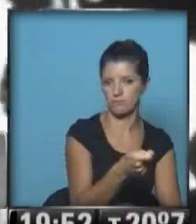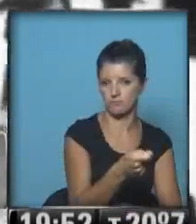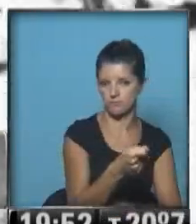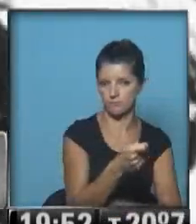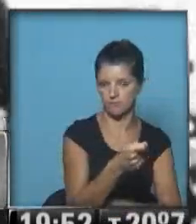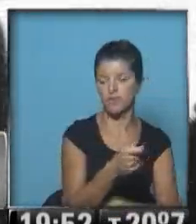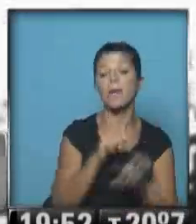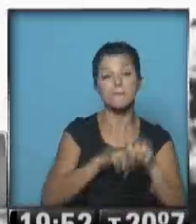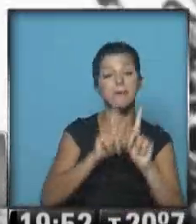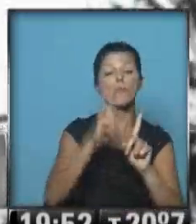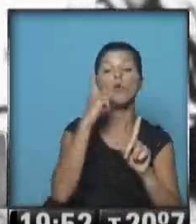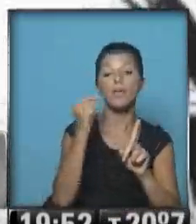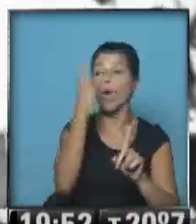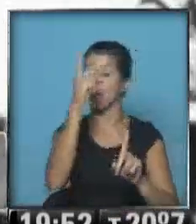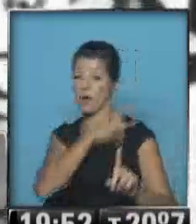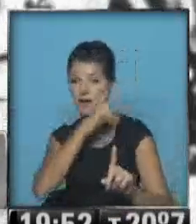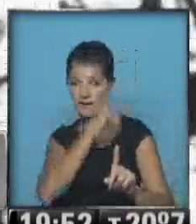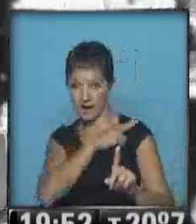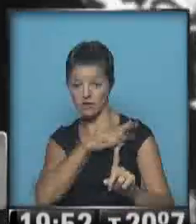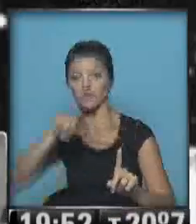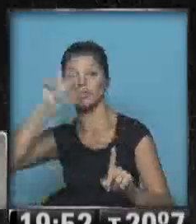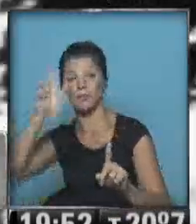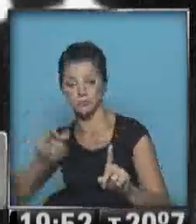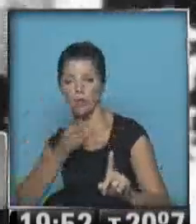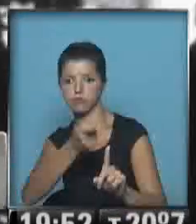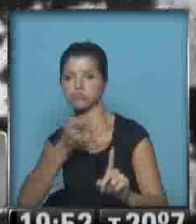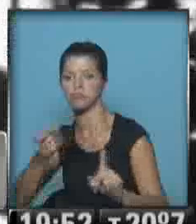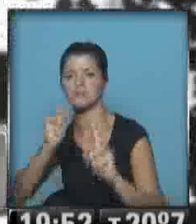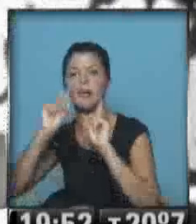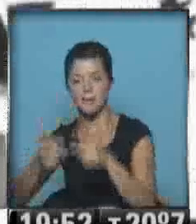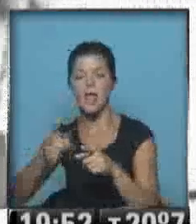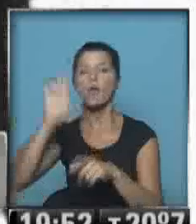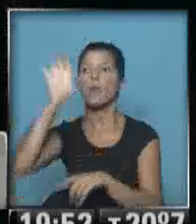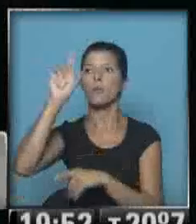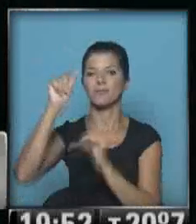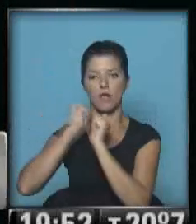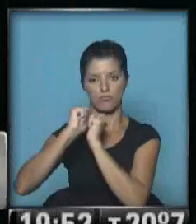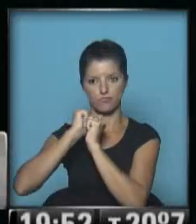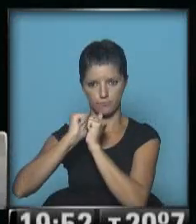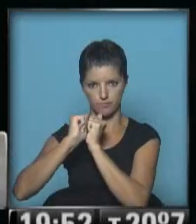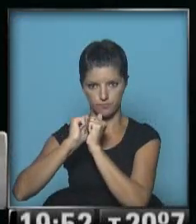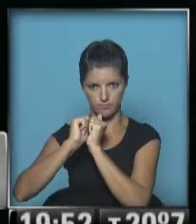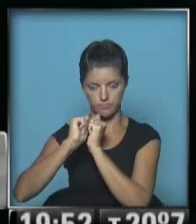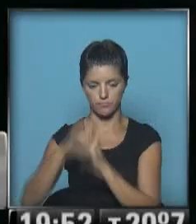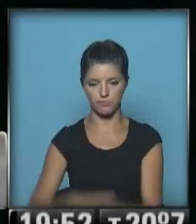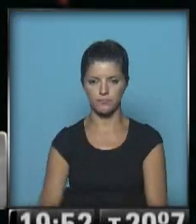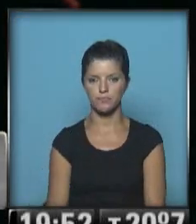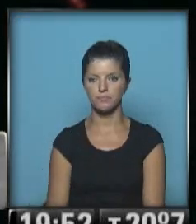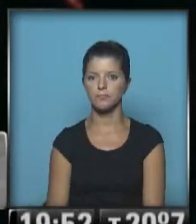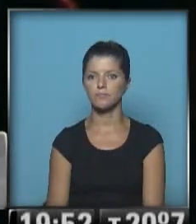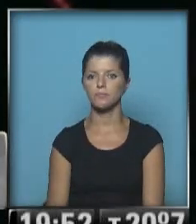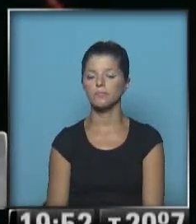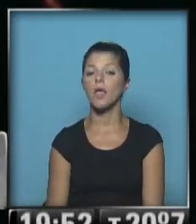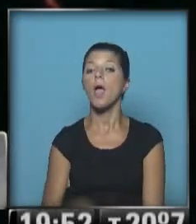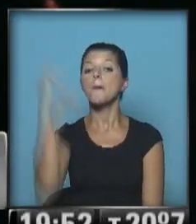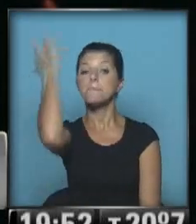el mismo día un general y un transeunte fueron asesinados en Rosario monseñor